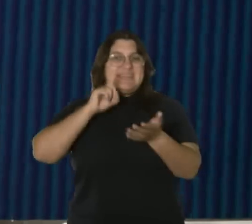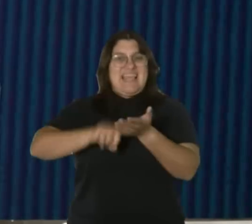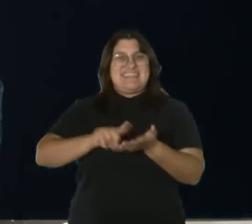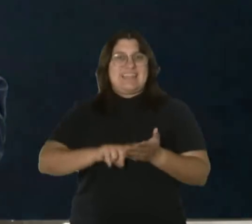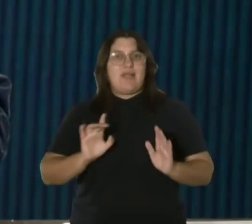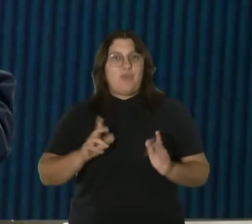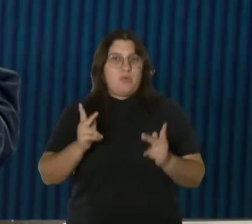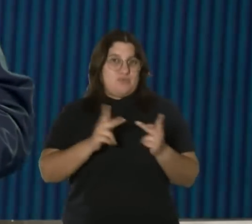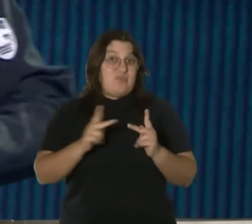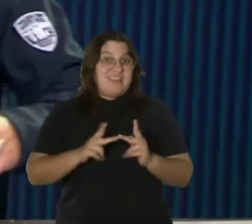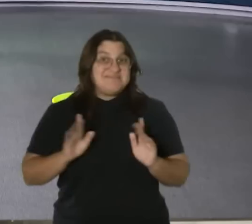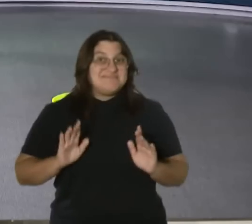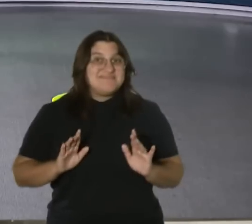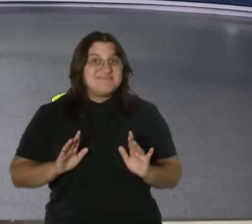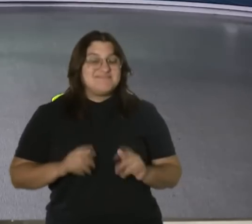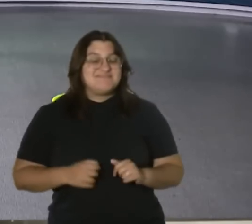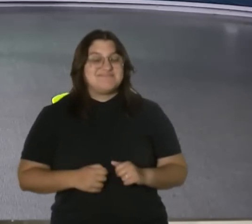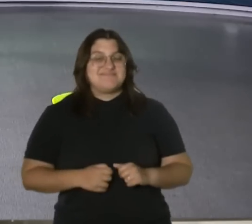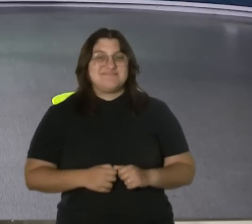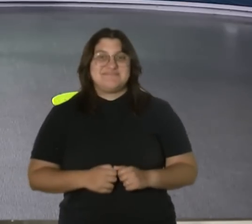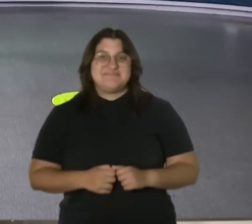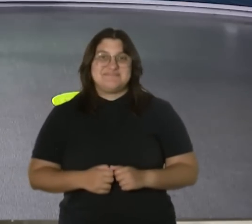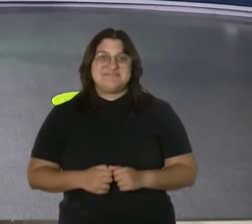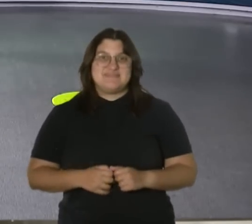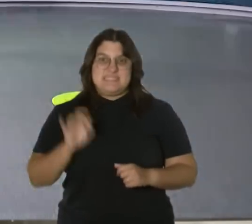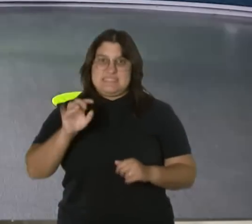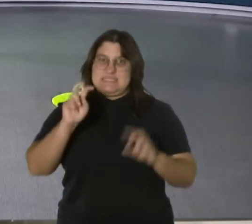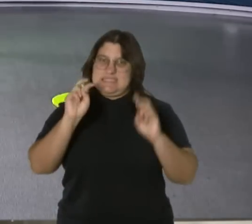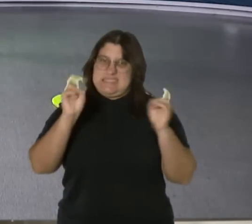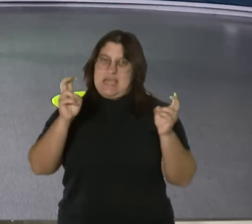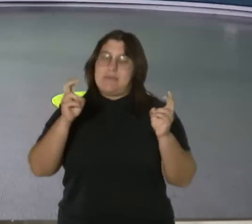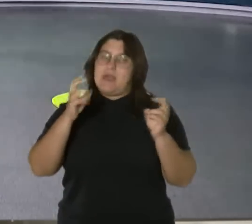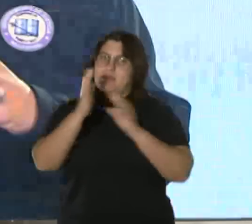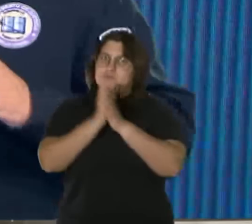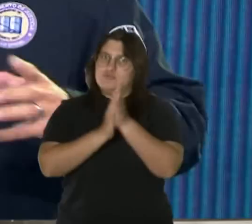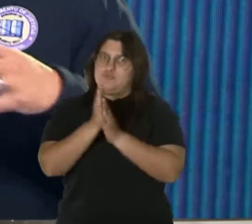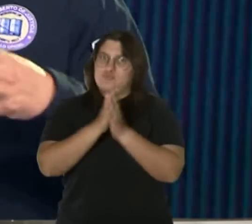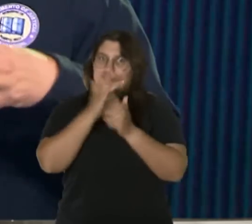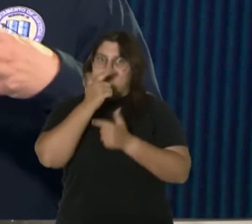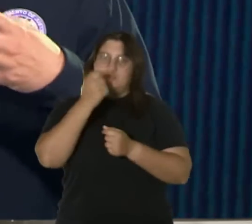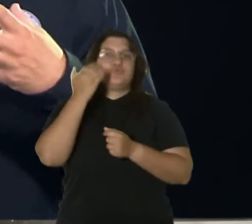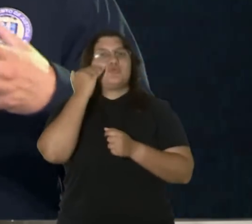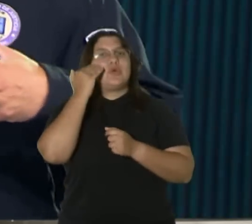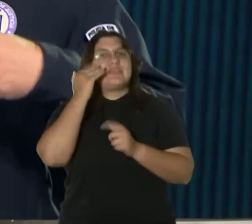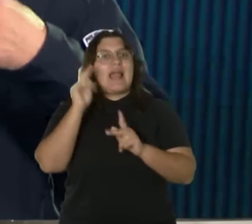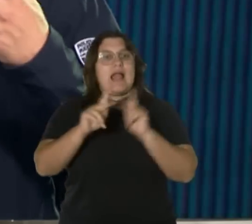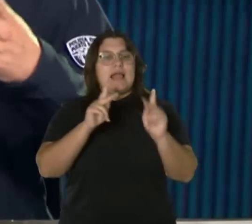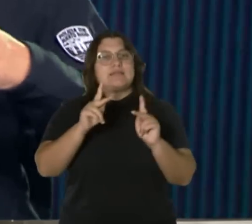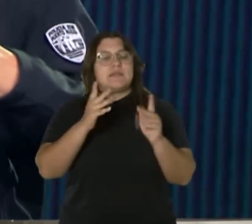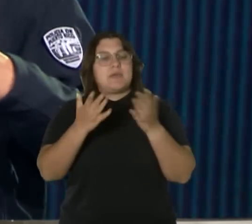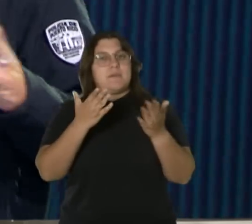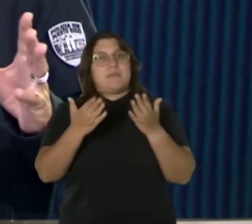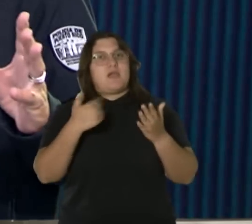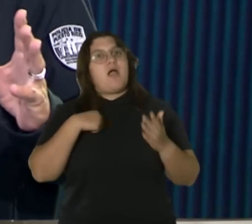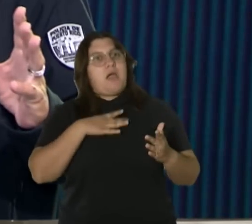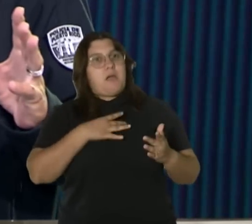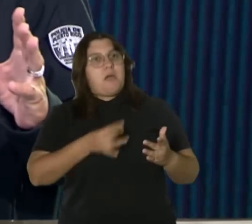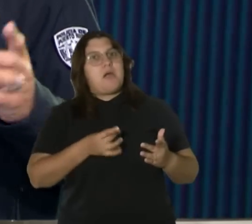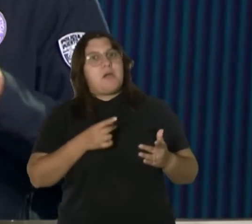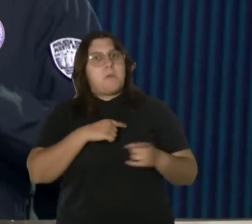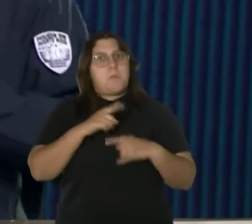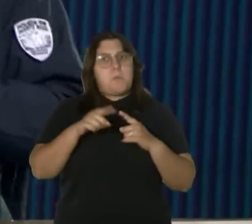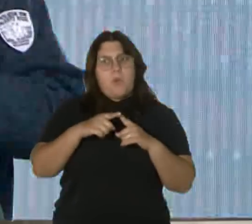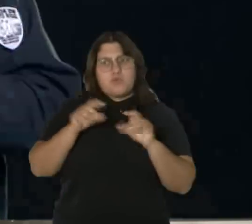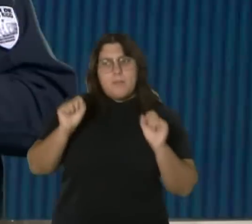algún lugar Así que este tema es sumamente interesante Yo sé que la gente le debe llamar la atención cuando me